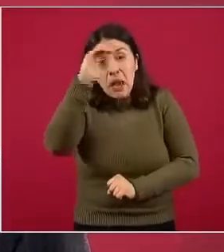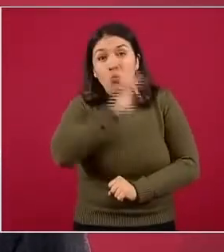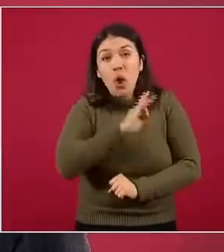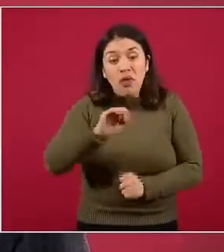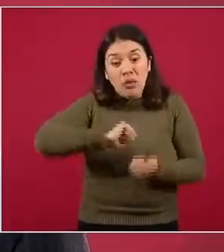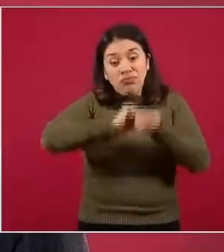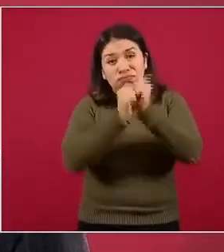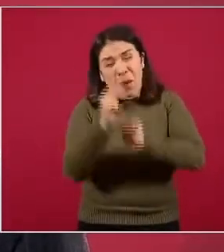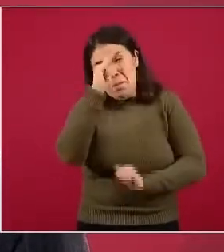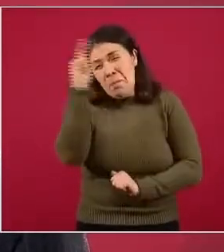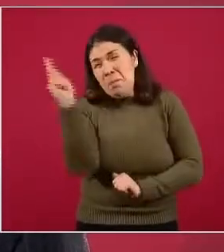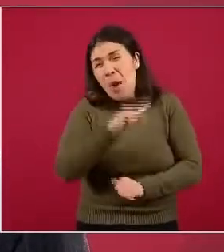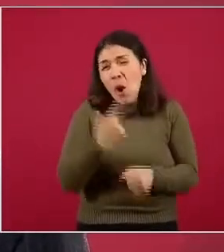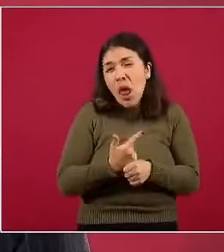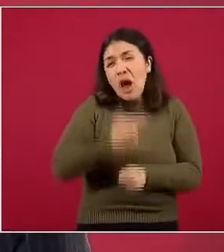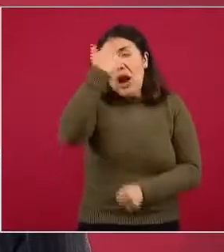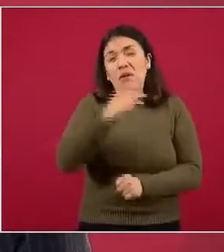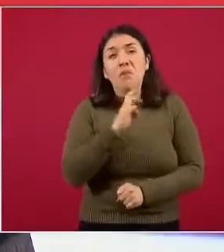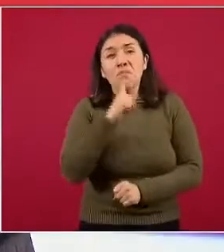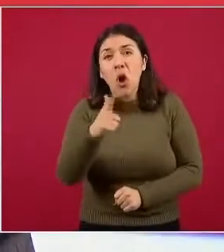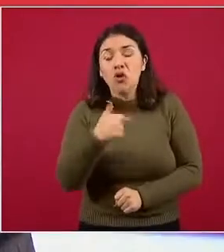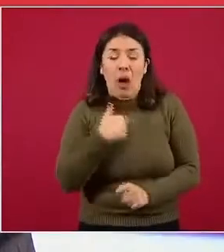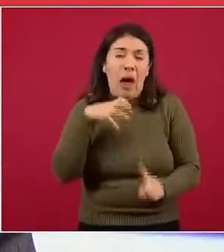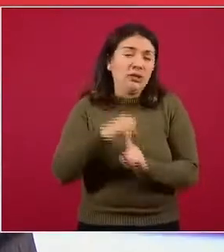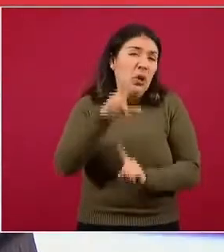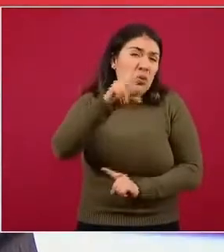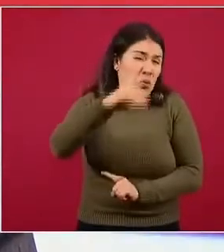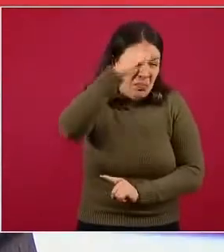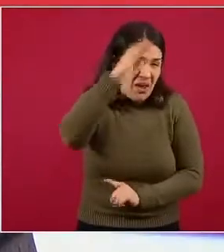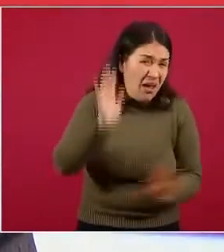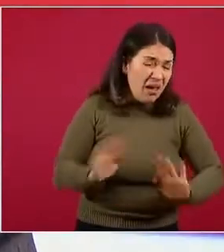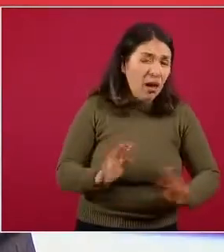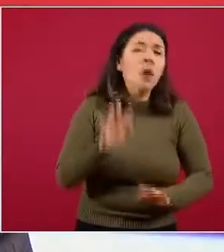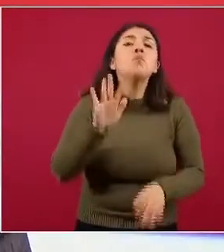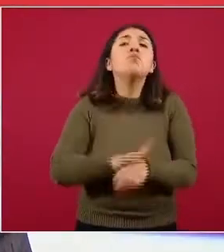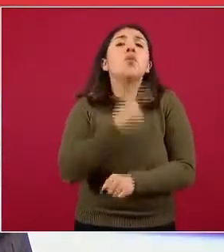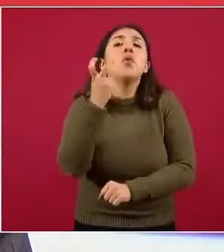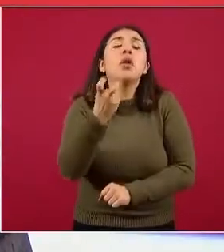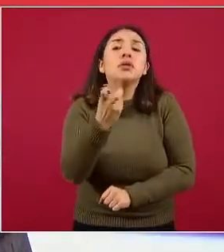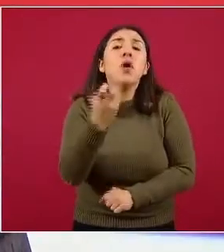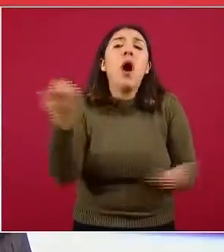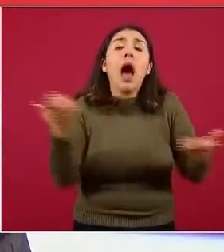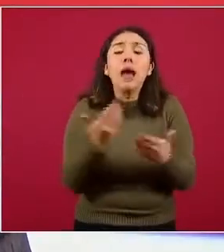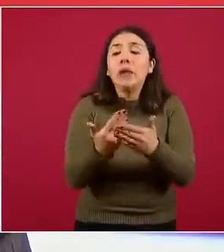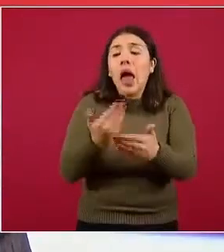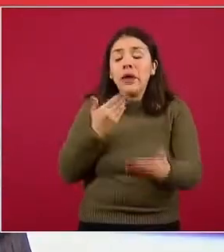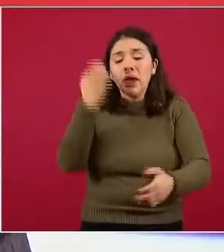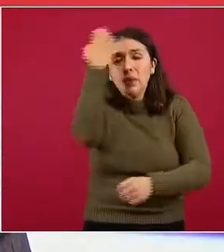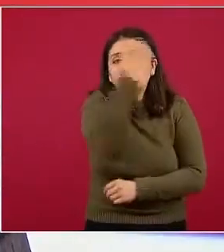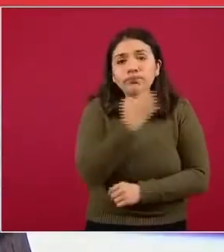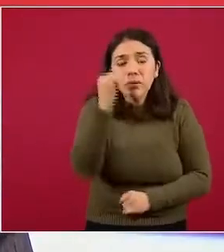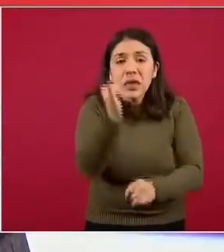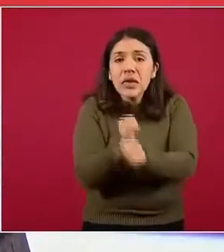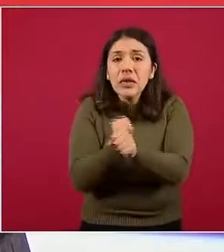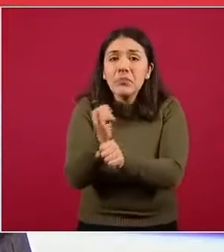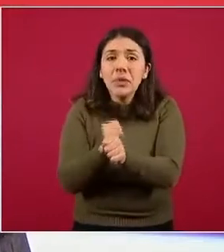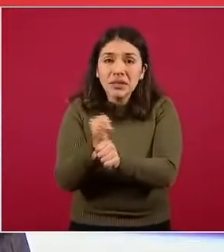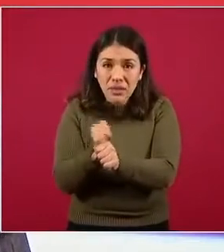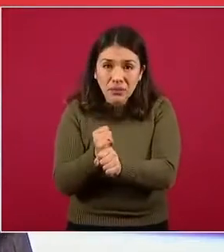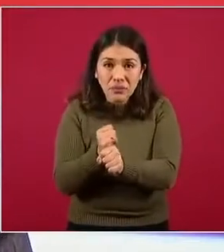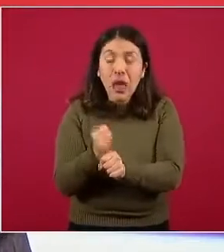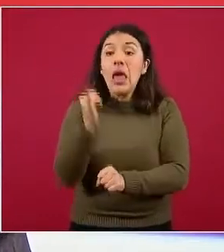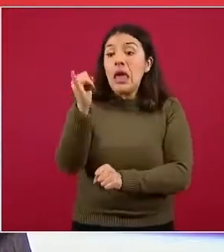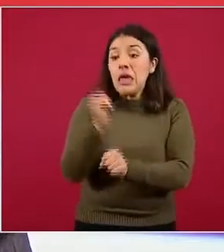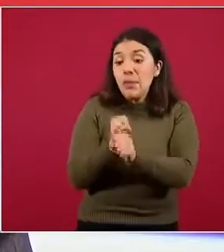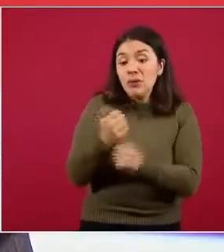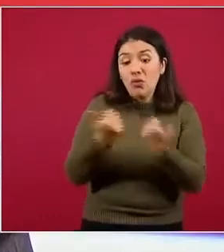desenlace funesto que uno prefiriera no llegar, precisamente porque para eso se hace la investigación clínica. La investigación